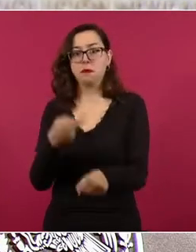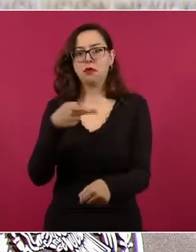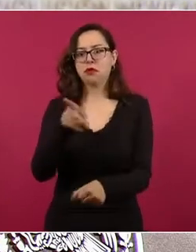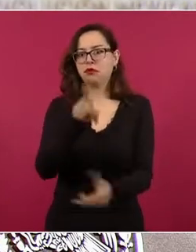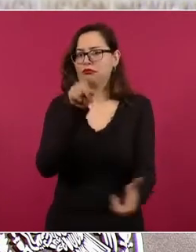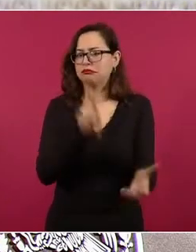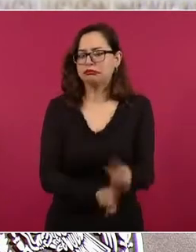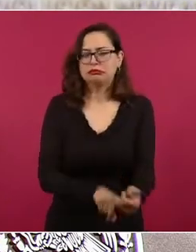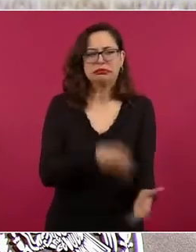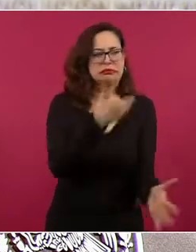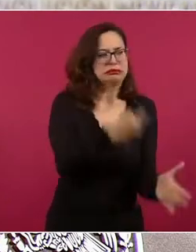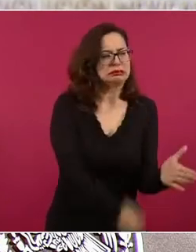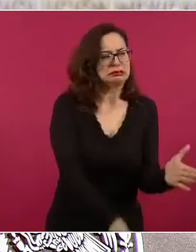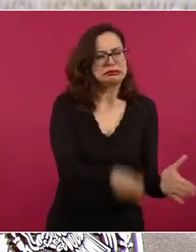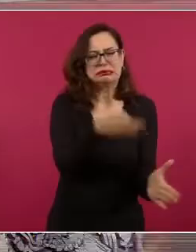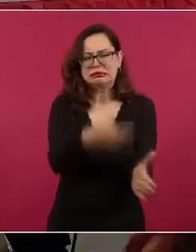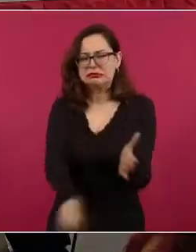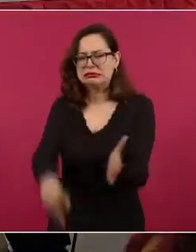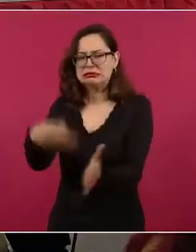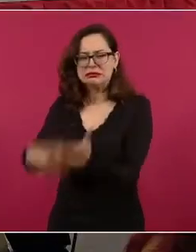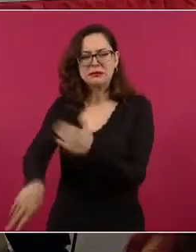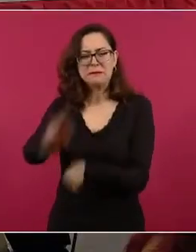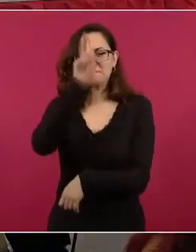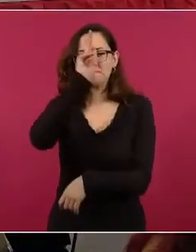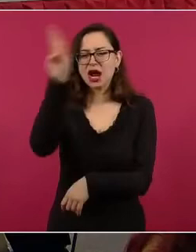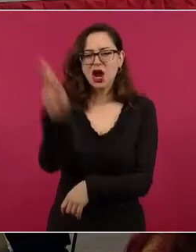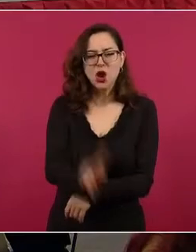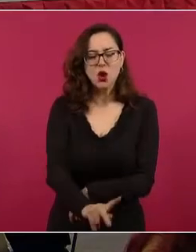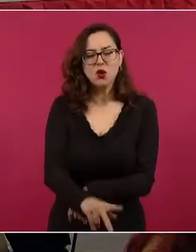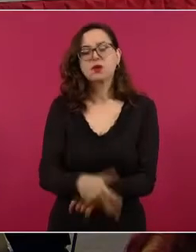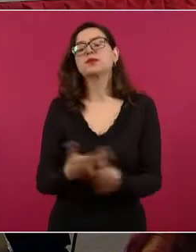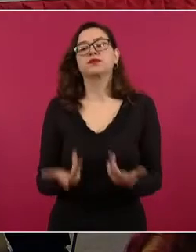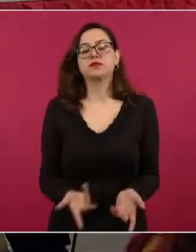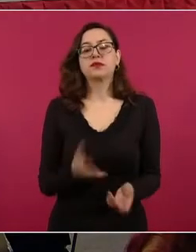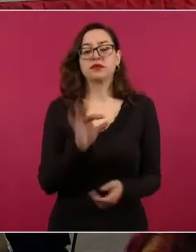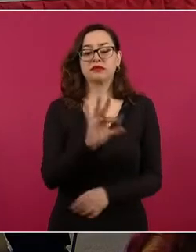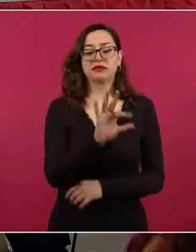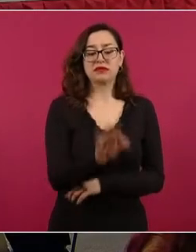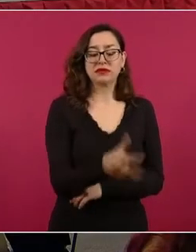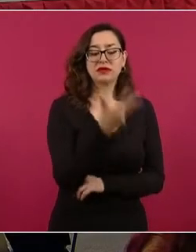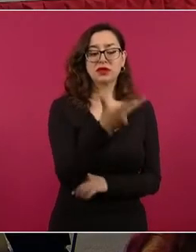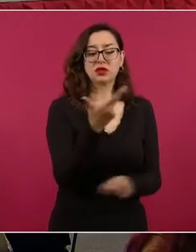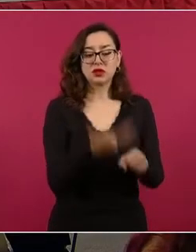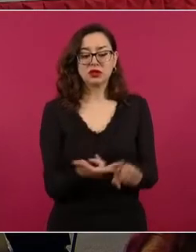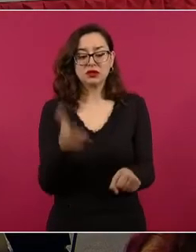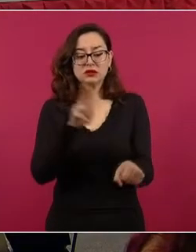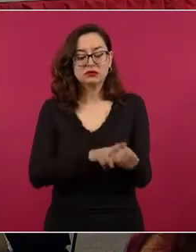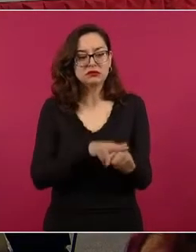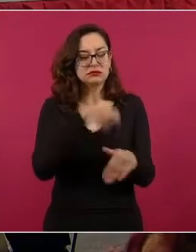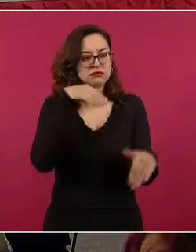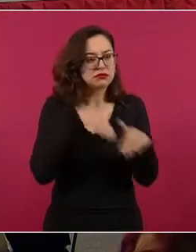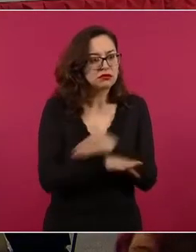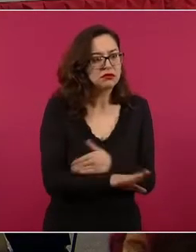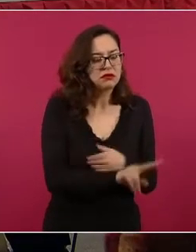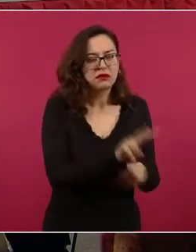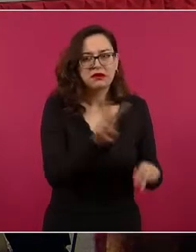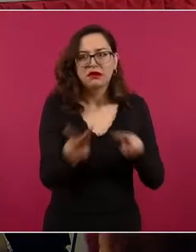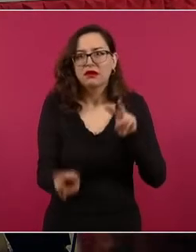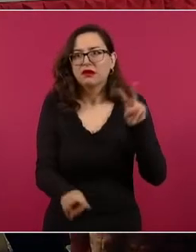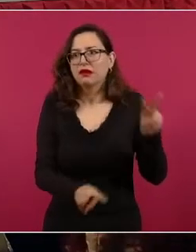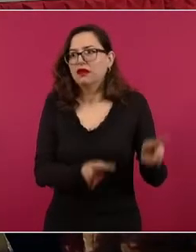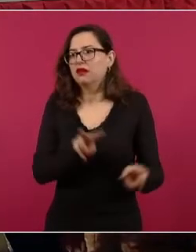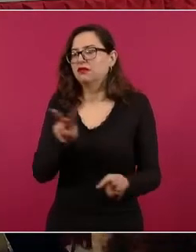hallazgos más importantes que encontramos respecto al equipo médico, en los 42 hospitales, situaciones que dificultan mucho